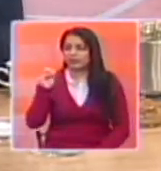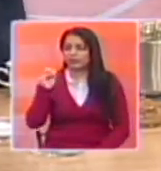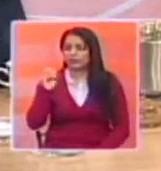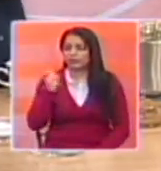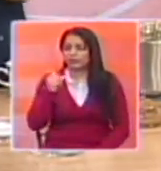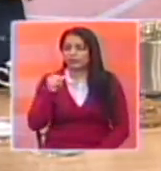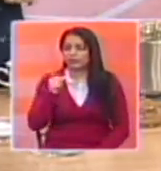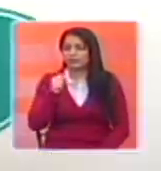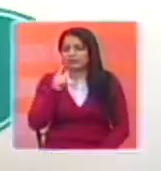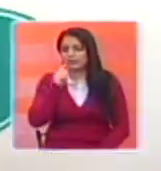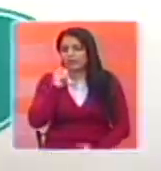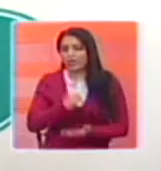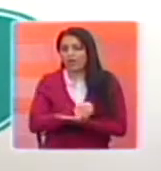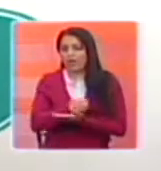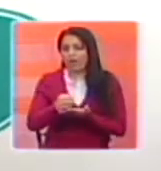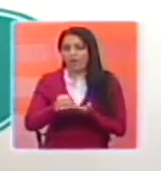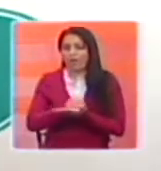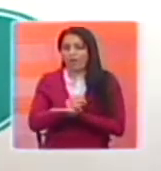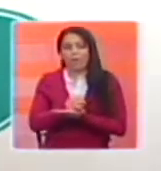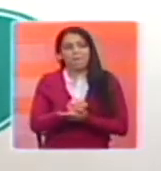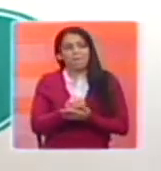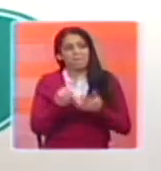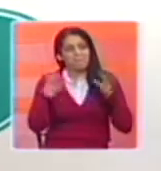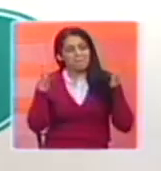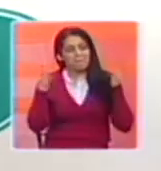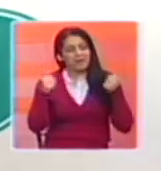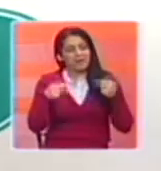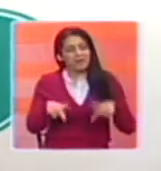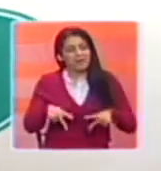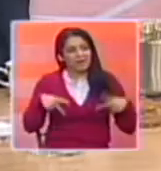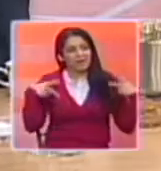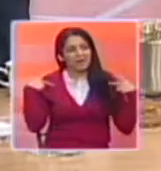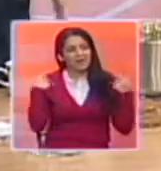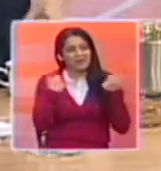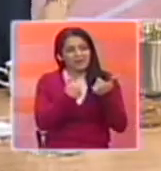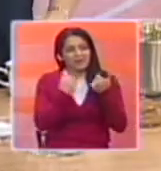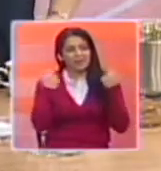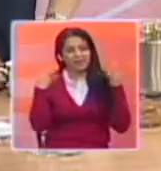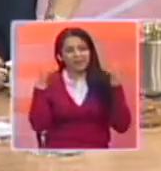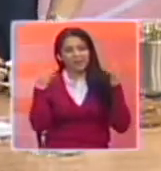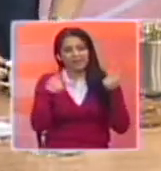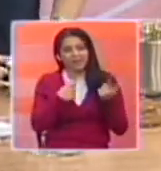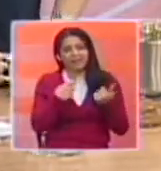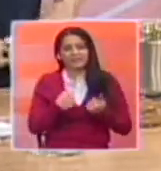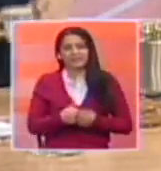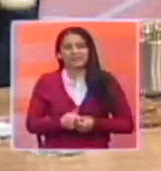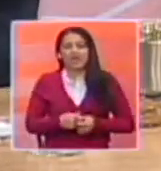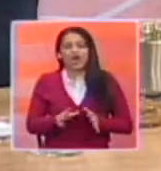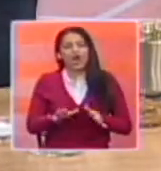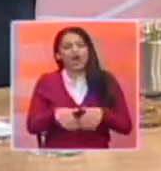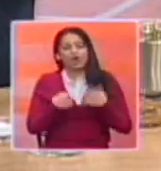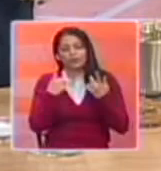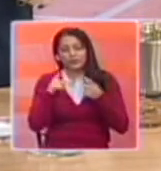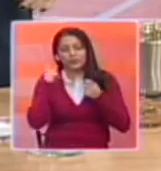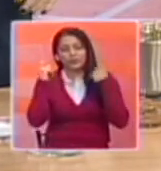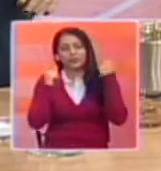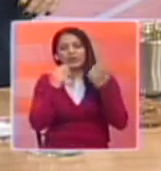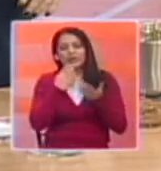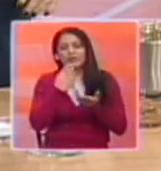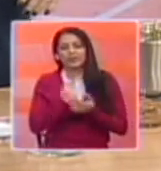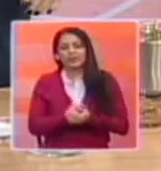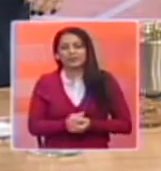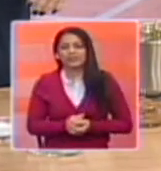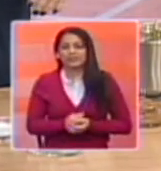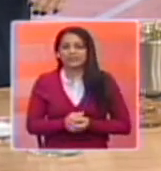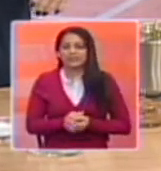viva Santa Rosa, entonces! Gracias, niña Bianchi. Estamos ¡que viva fiesta, Santa Rosa! ¿Cómo va a festejar? Ah,